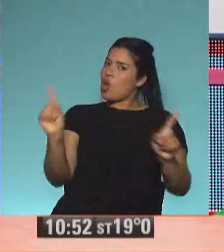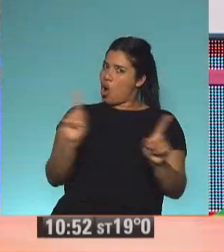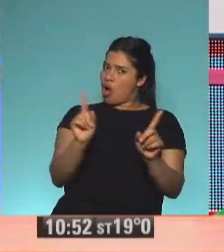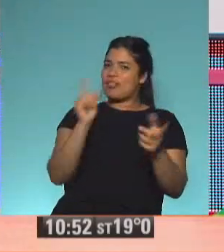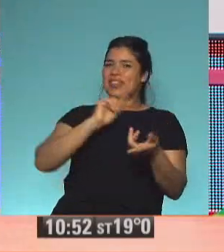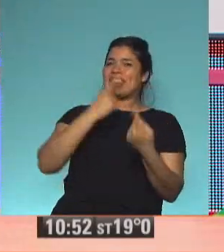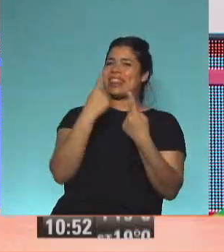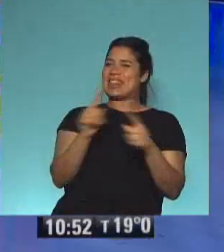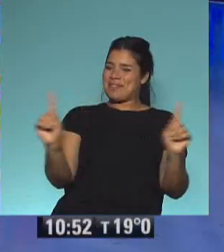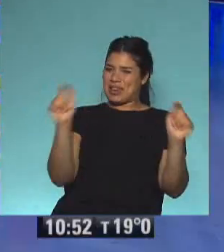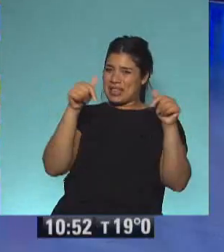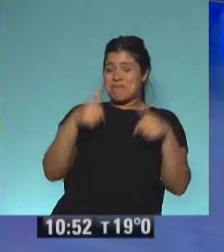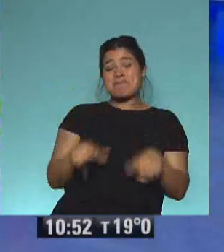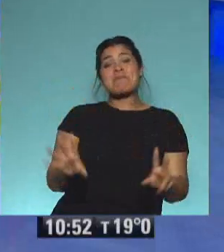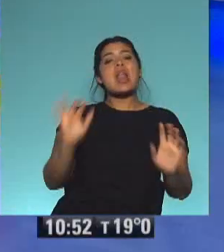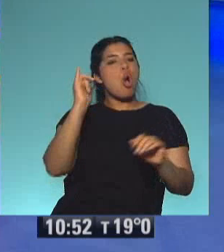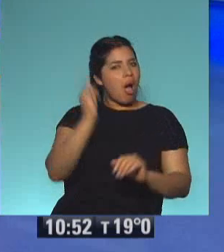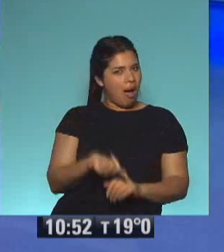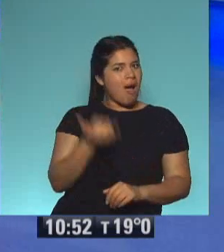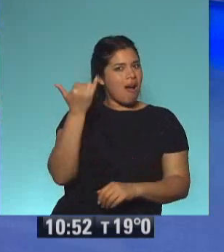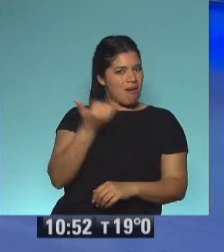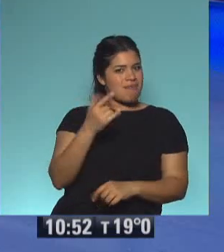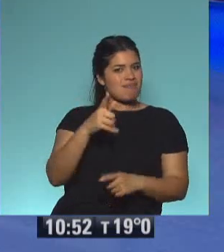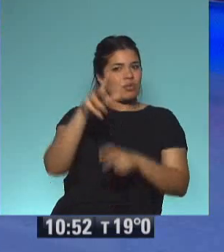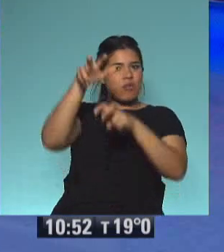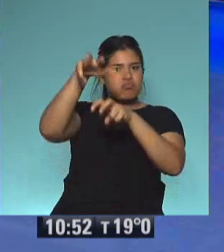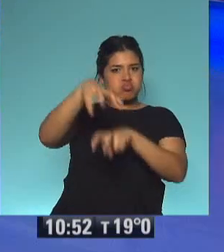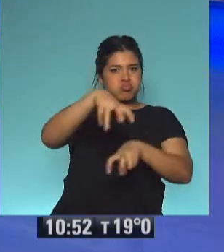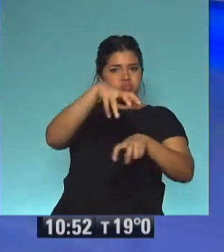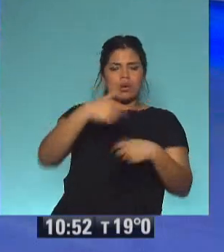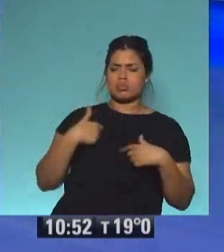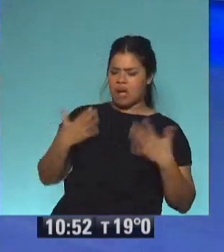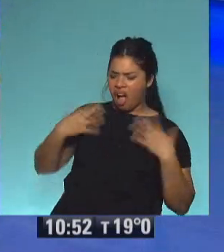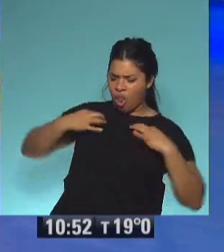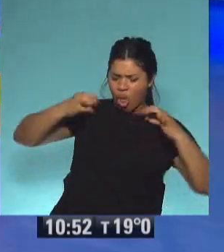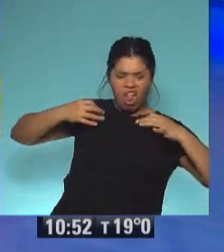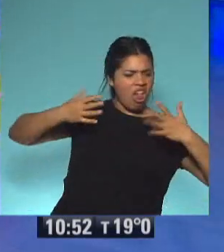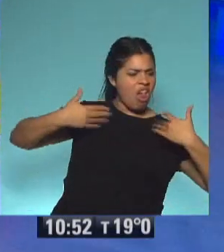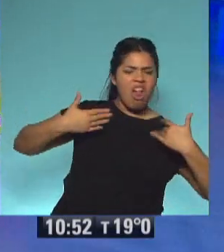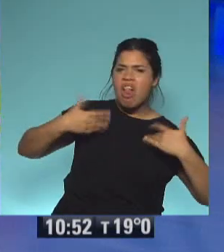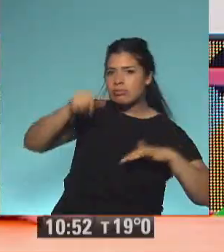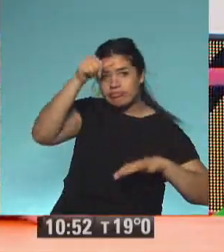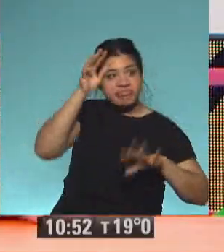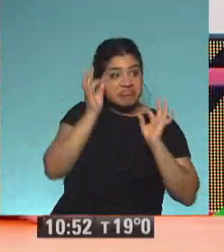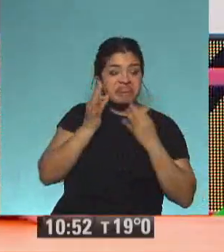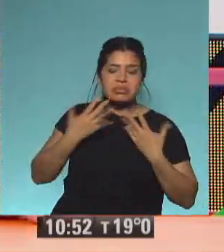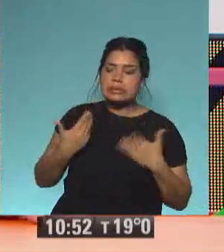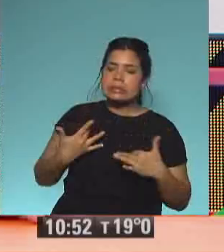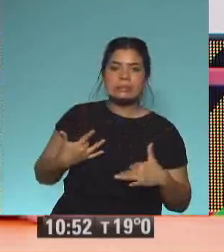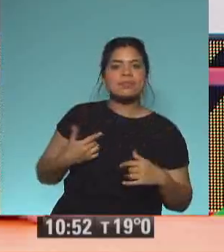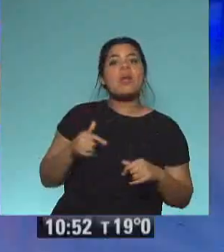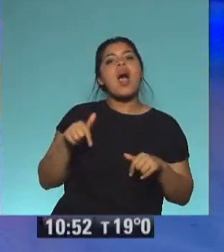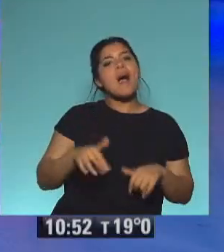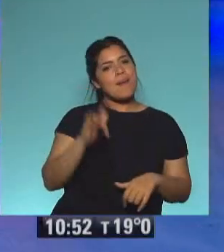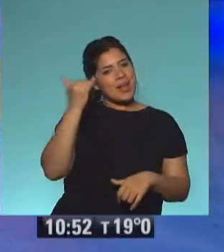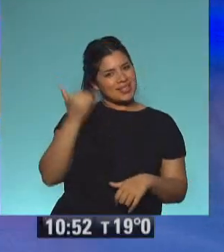funcionan perfectamente. La Delta, hablando paracaídas. De tela liviana, yo tengo un calor con esto. Claro, sí. Me estoy sofocando. Ahora hay telas más livianitas. ¿Hay telas